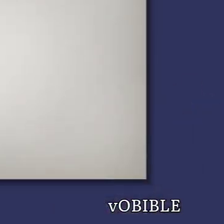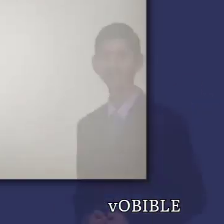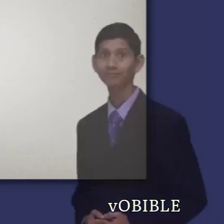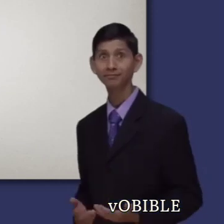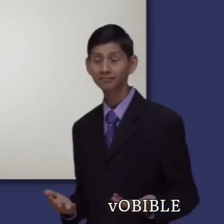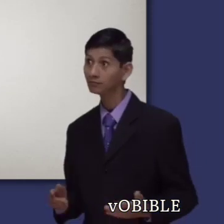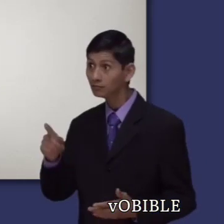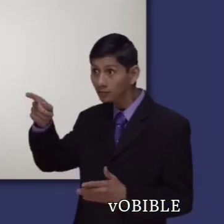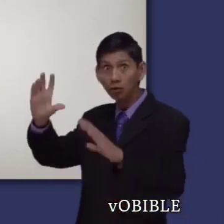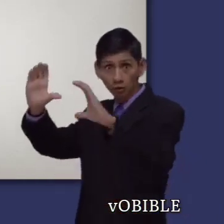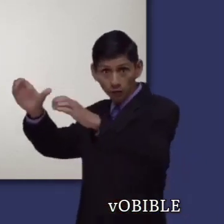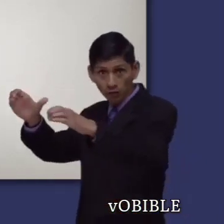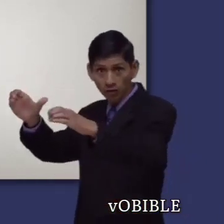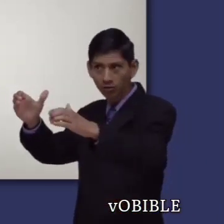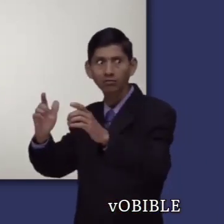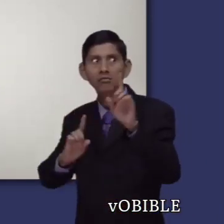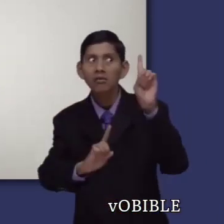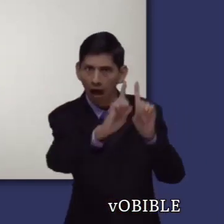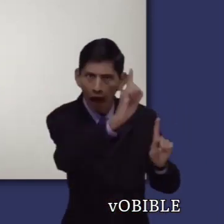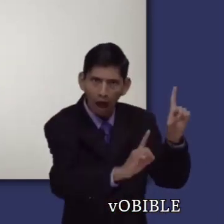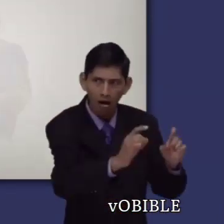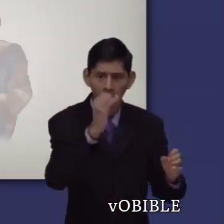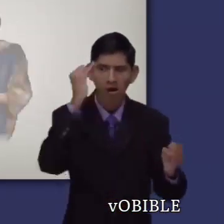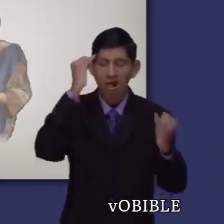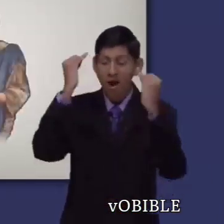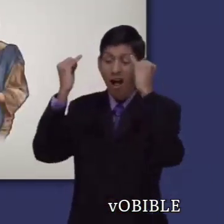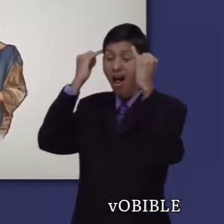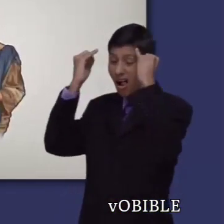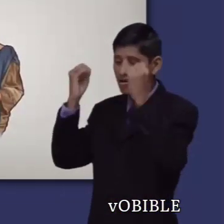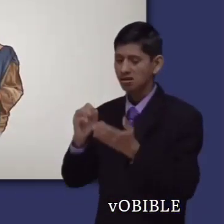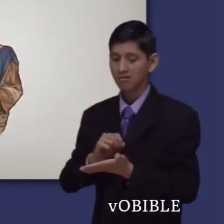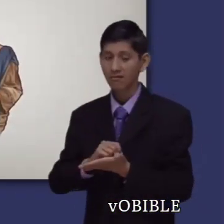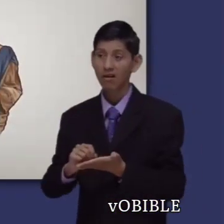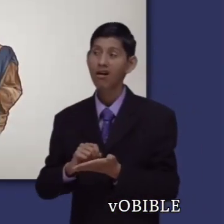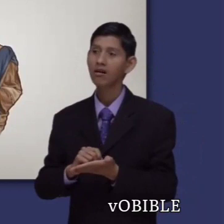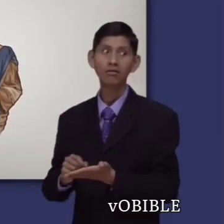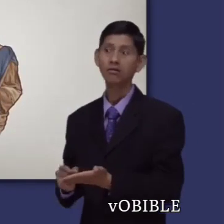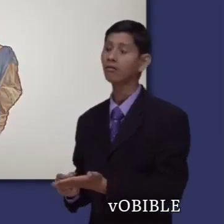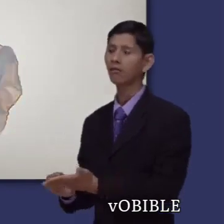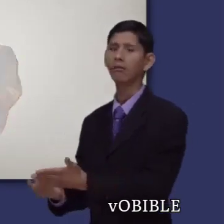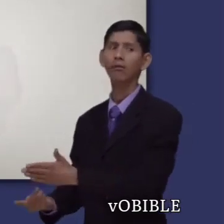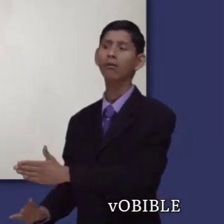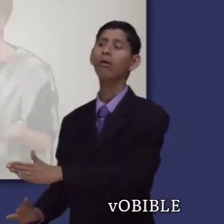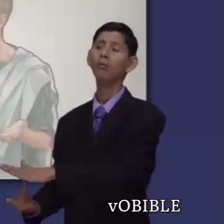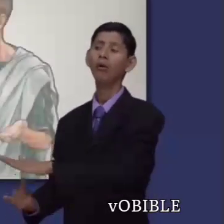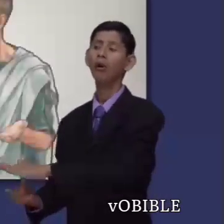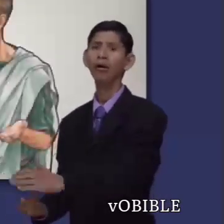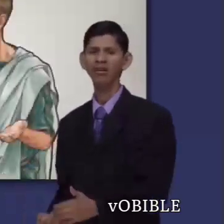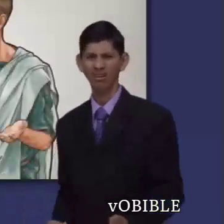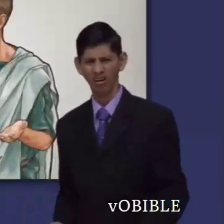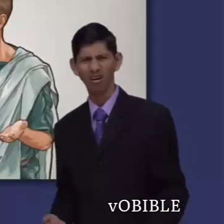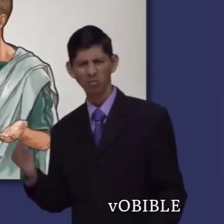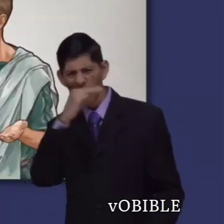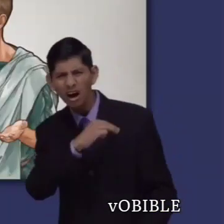También es probable que la congregación recibiera cartas o mensajes que parecían ser de Pablo o de otros hermanos con responsabilidad, y